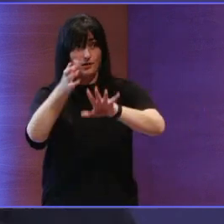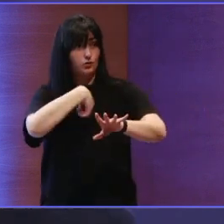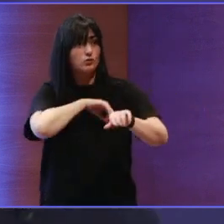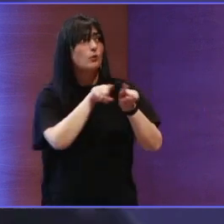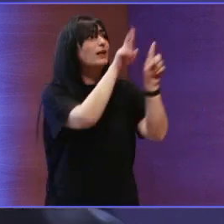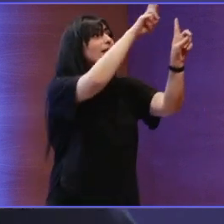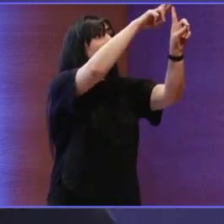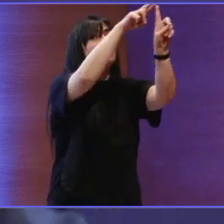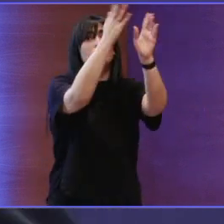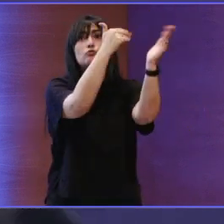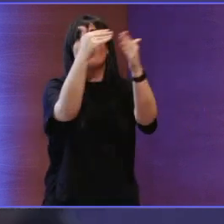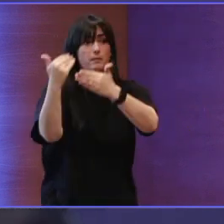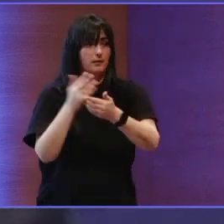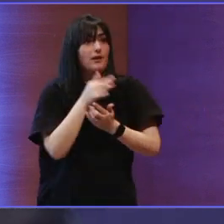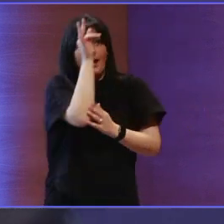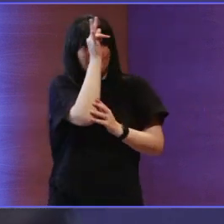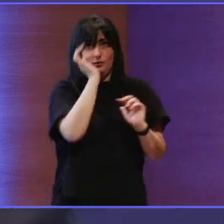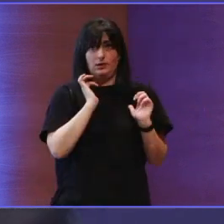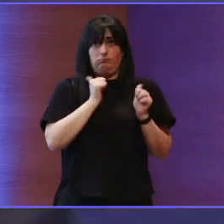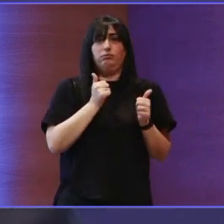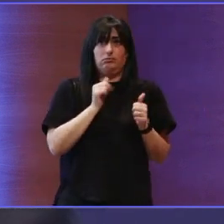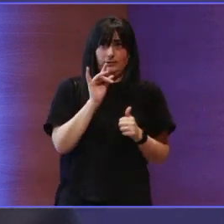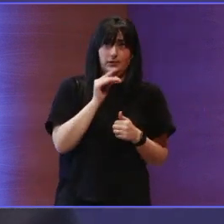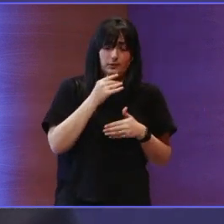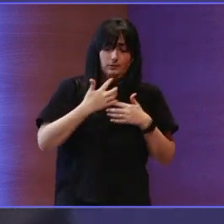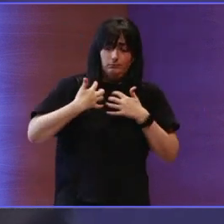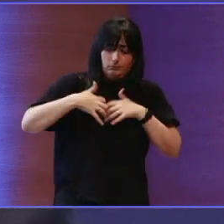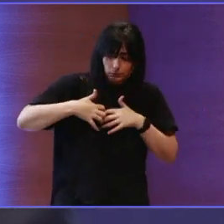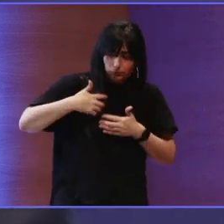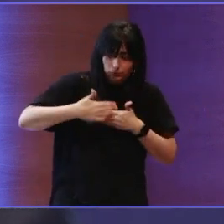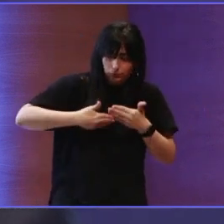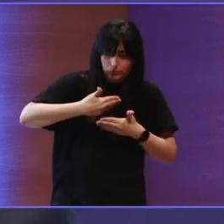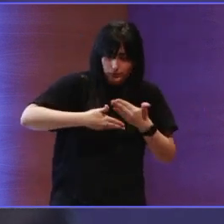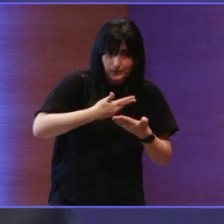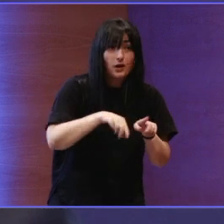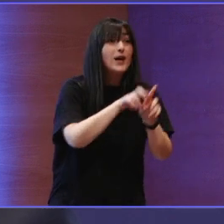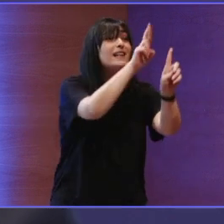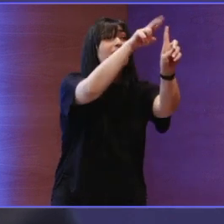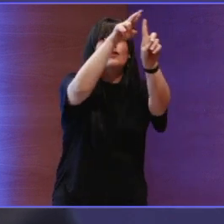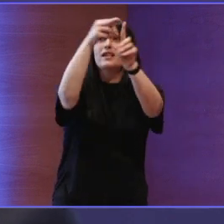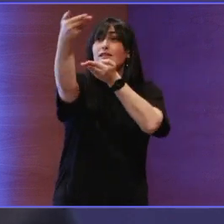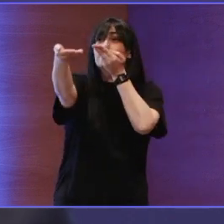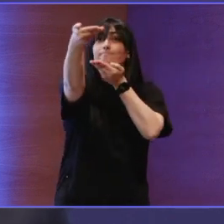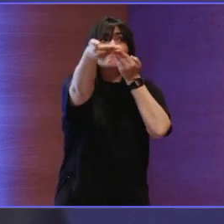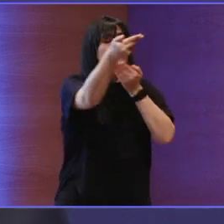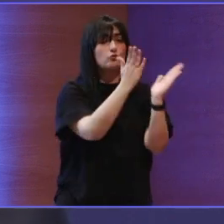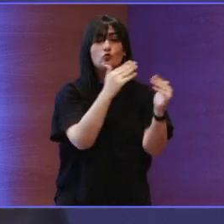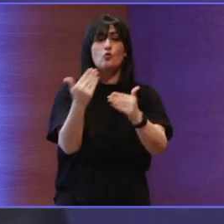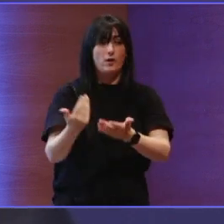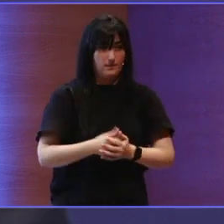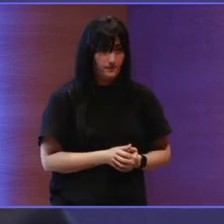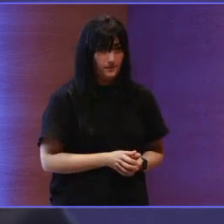allá de las teóricas Más allá de lo que amos poniendo en marcha No hemos tenido referencias comparadas y nos hemos